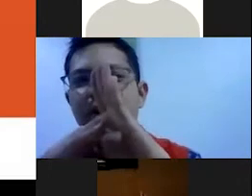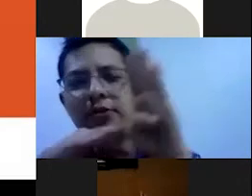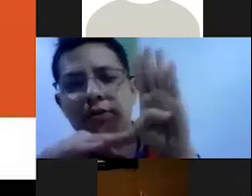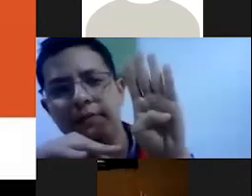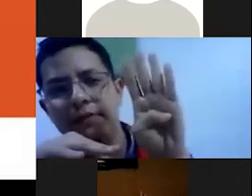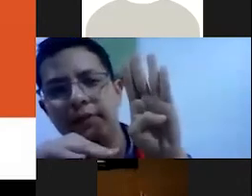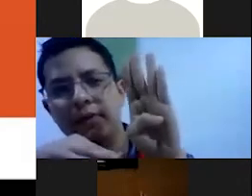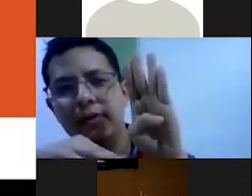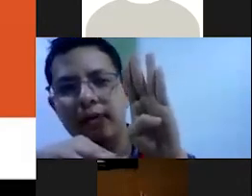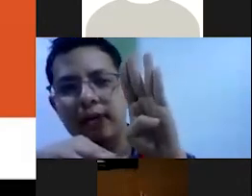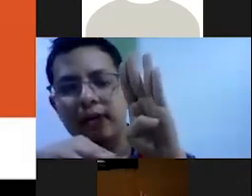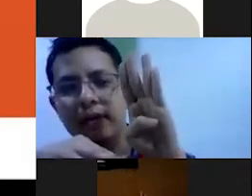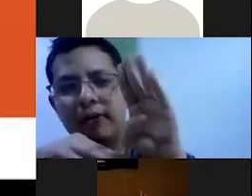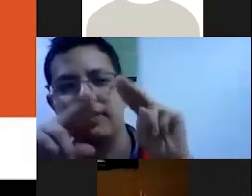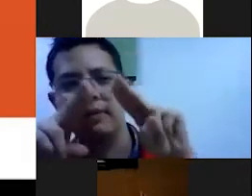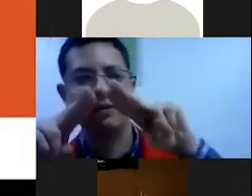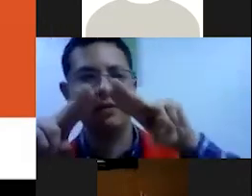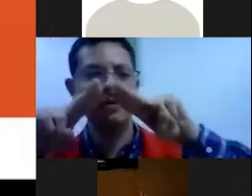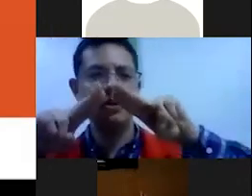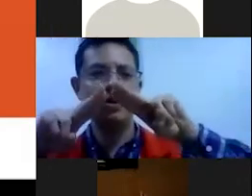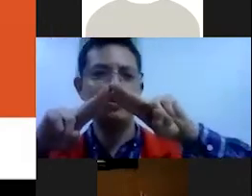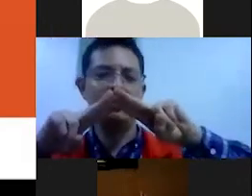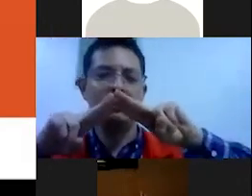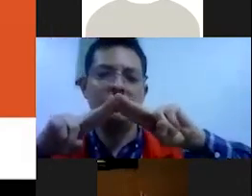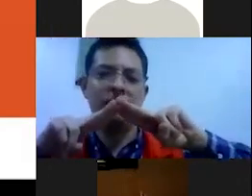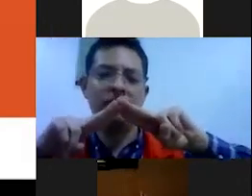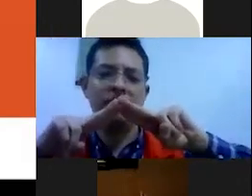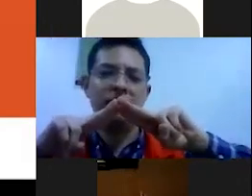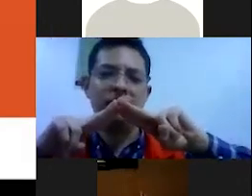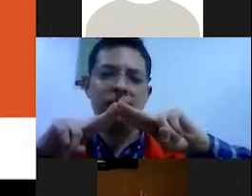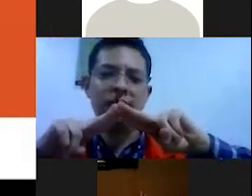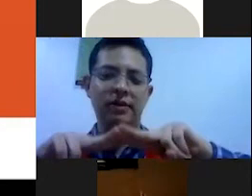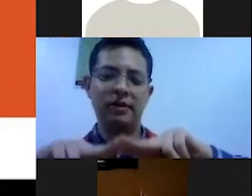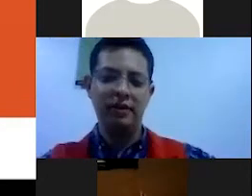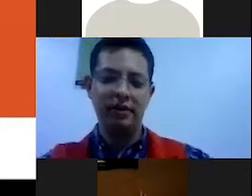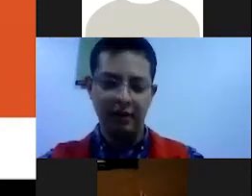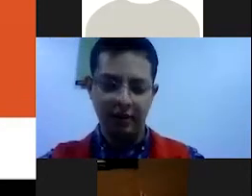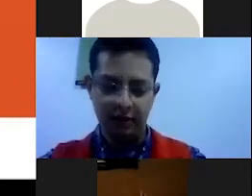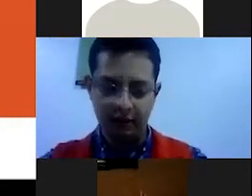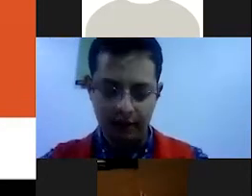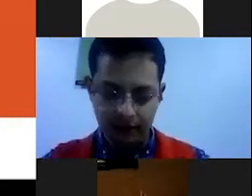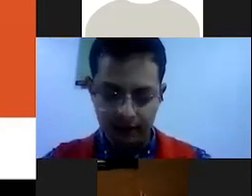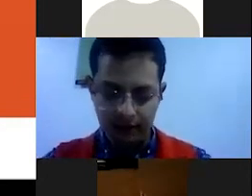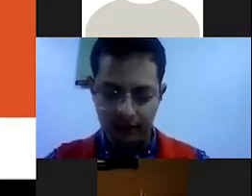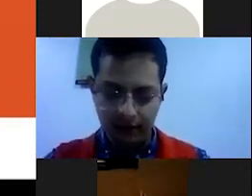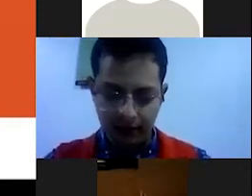¿4 dedos? Ah, no, ajá, o sea, 2 y 2. ¿2 y 2? Ajá, como en cruz y así, ¿no?